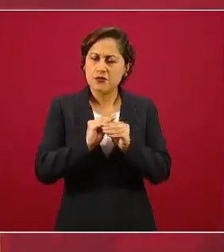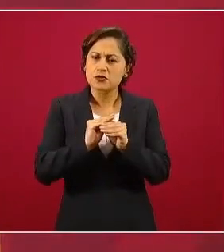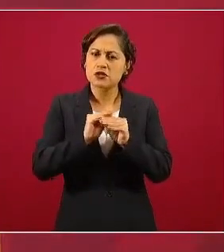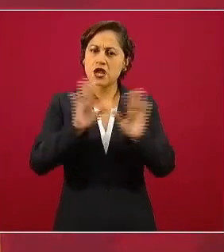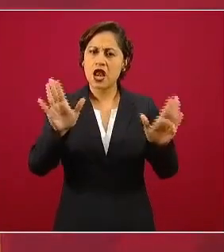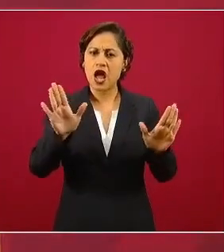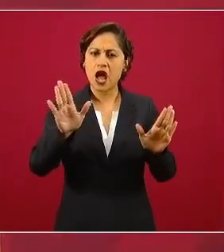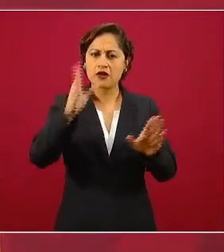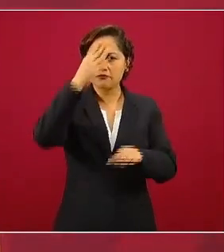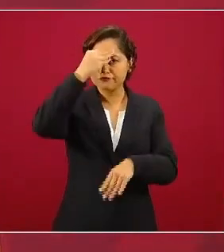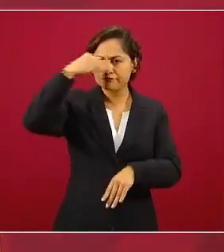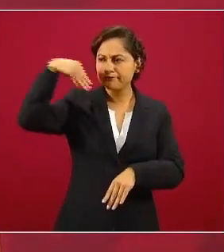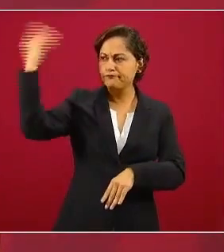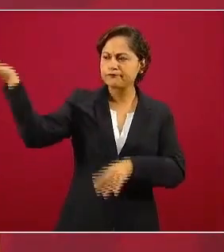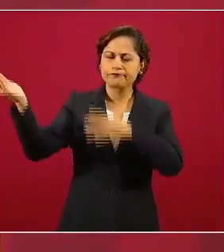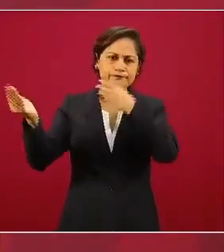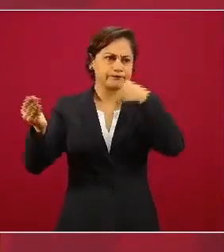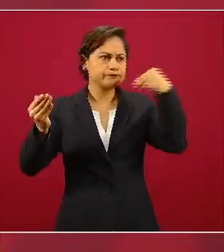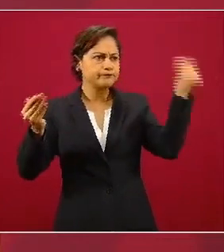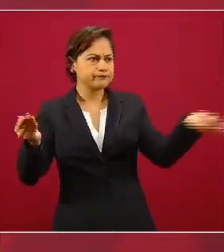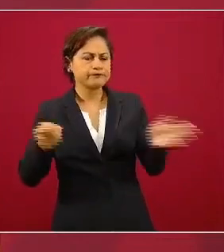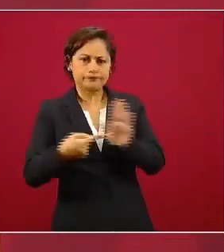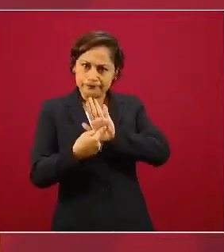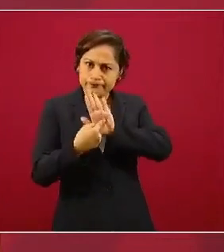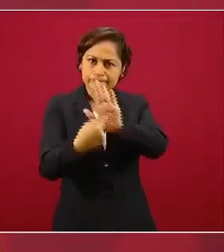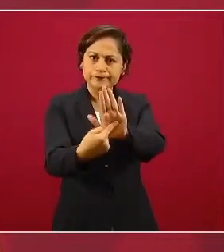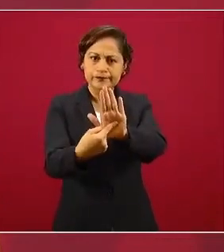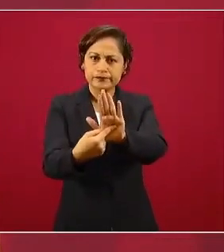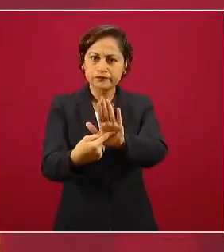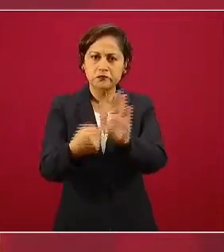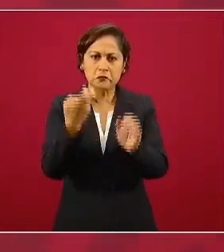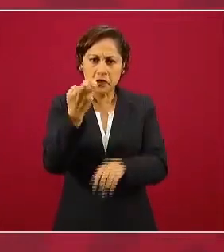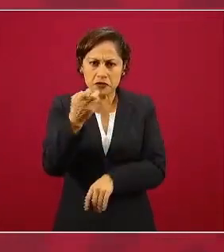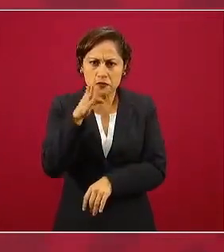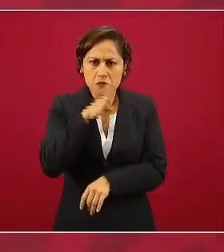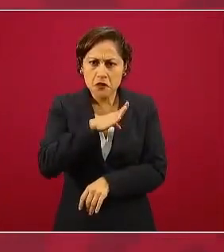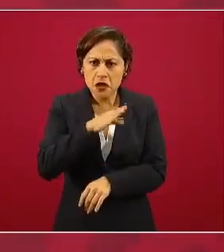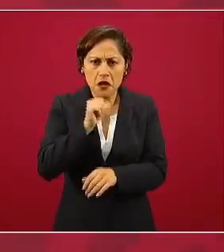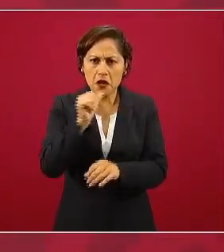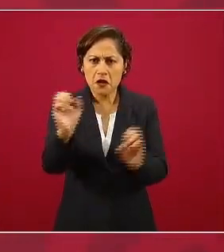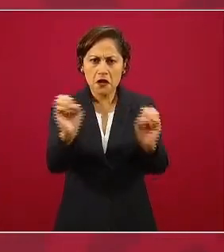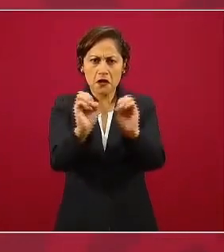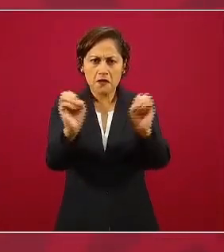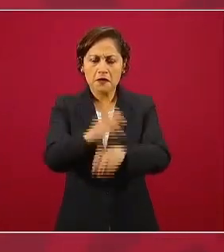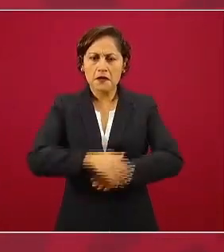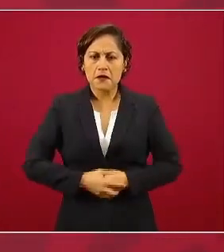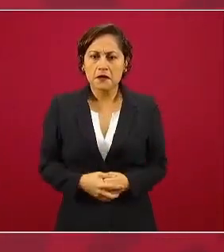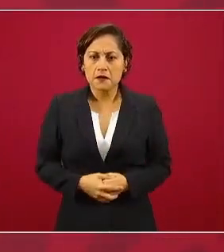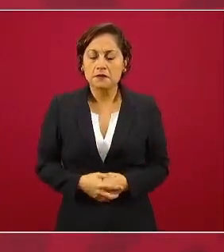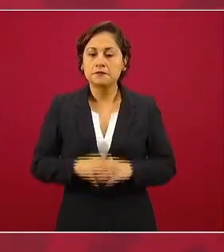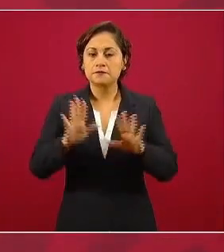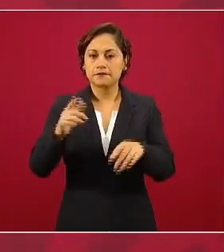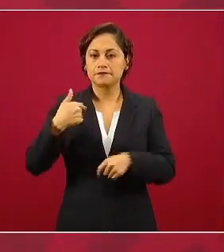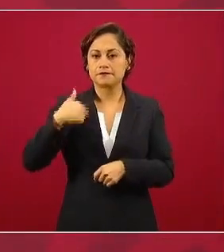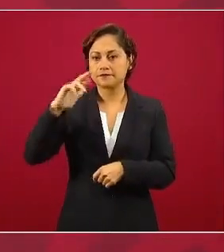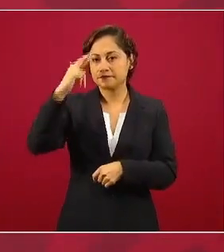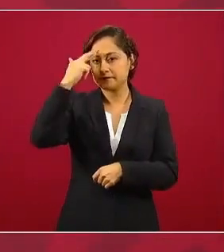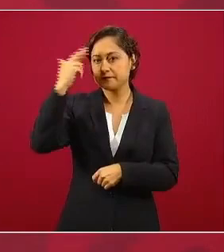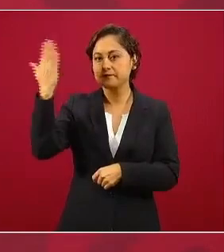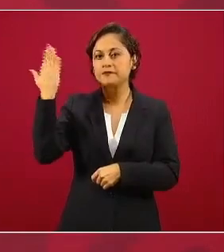Yo recuerdo siempre lo que decía el doctor Salvador